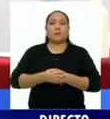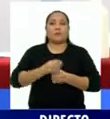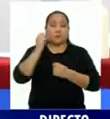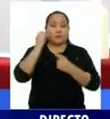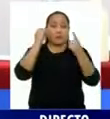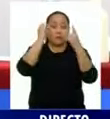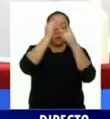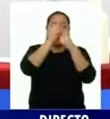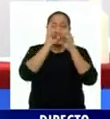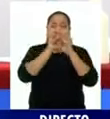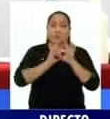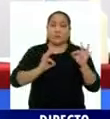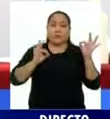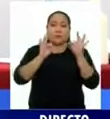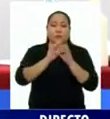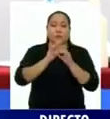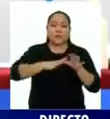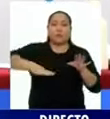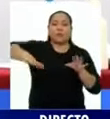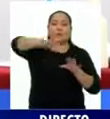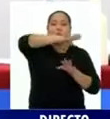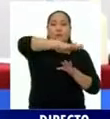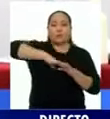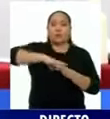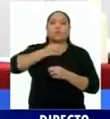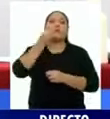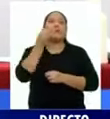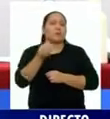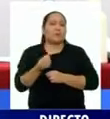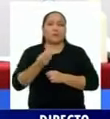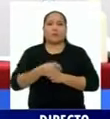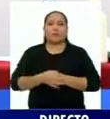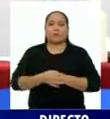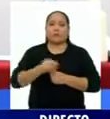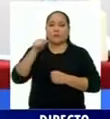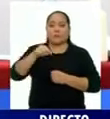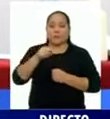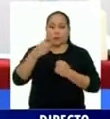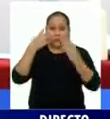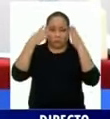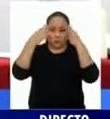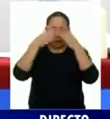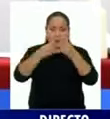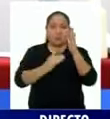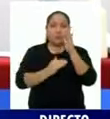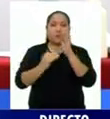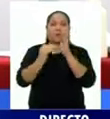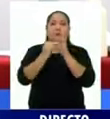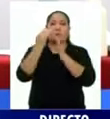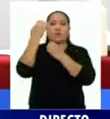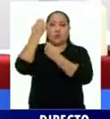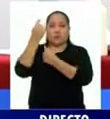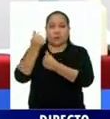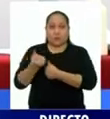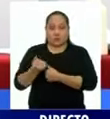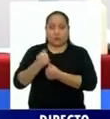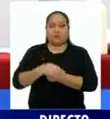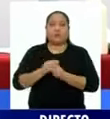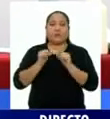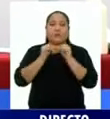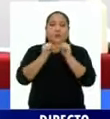holística, porque tiene que ver con el crecimiento económico, con la sostenibilidad